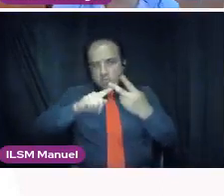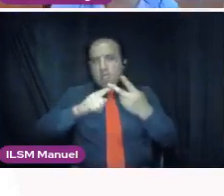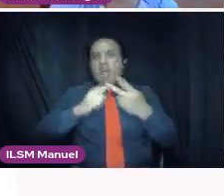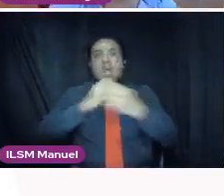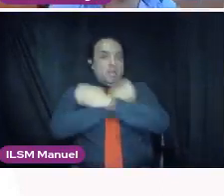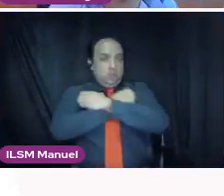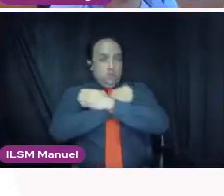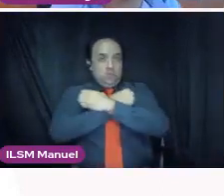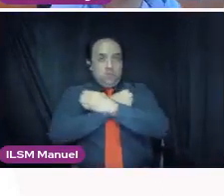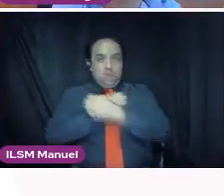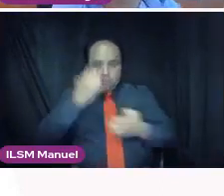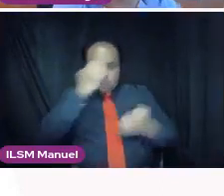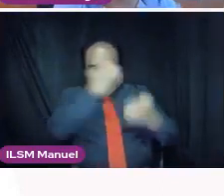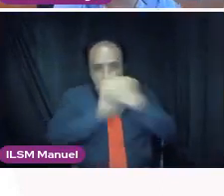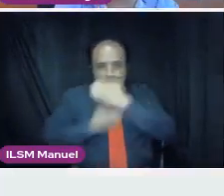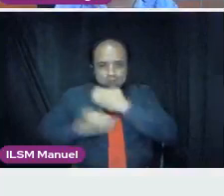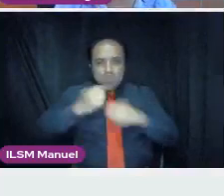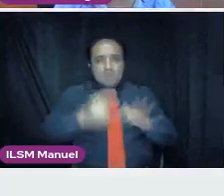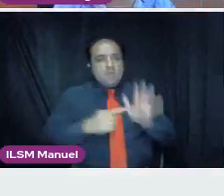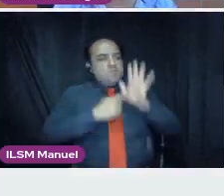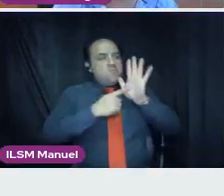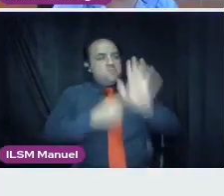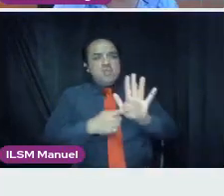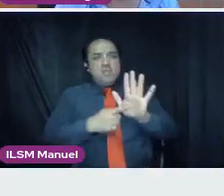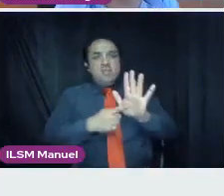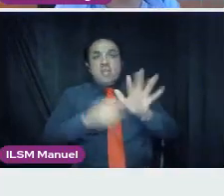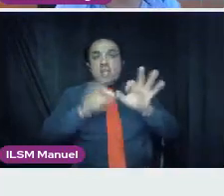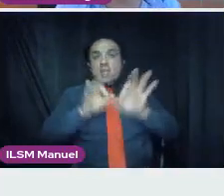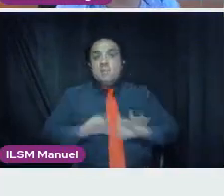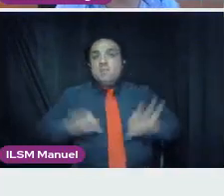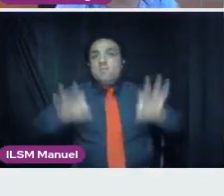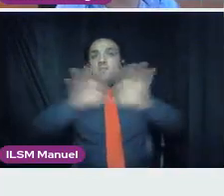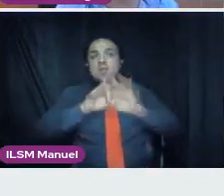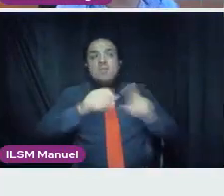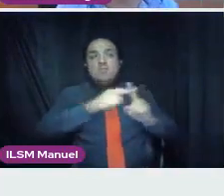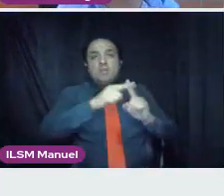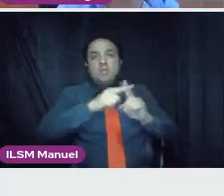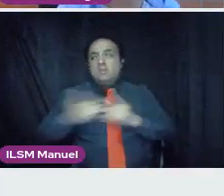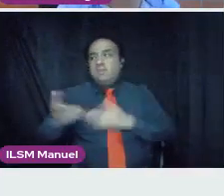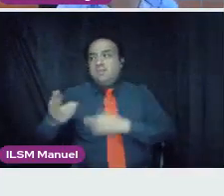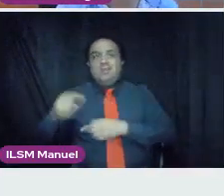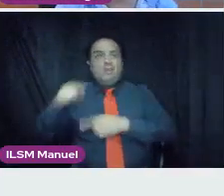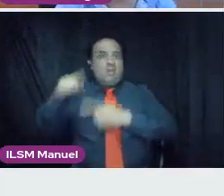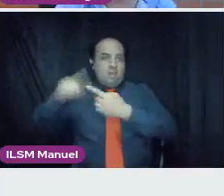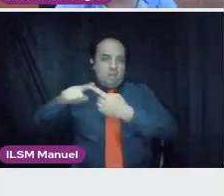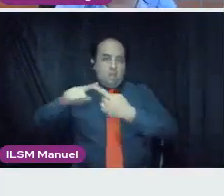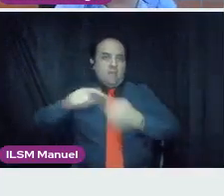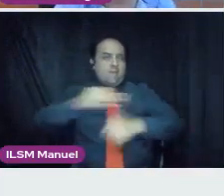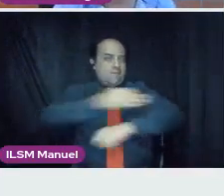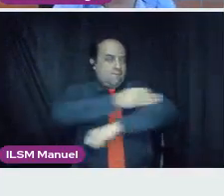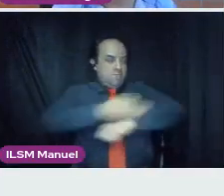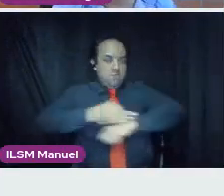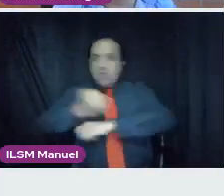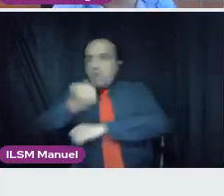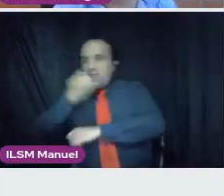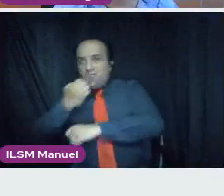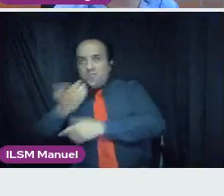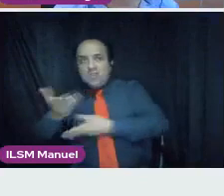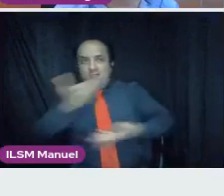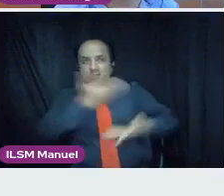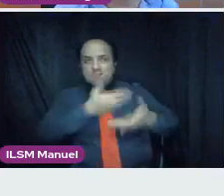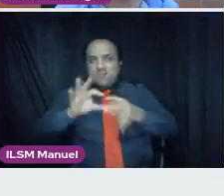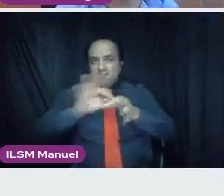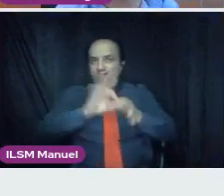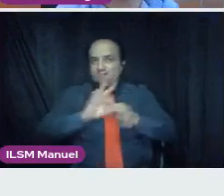que han revelado los impactos positivos de la relación colaborativa entre familias y escuelas en áreas como